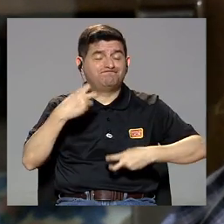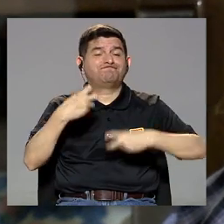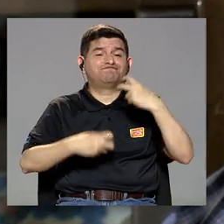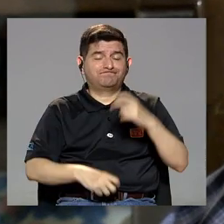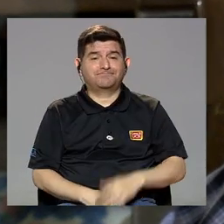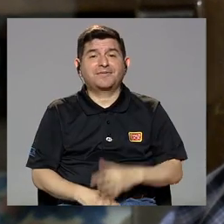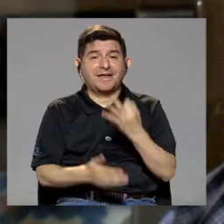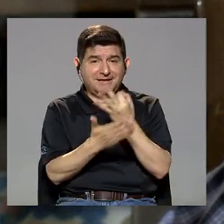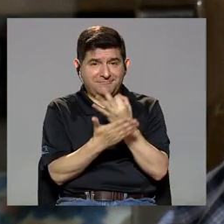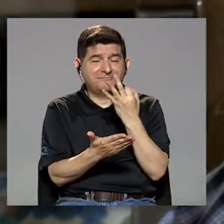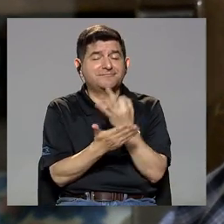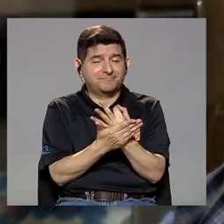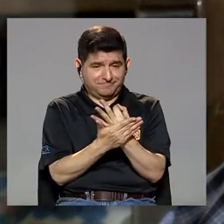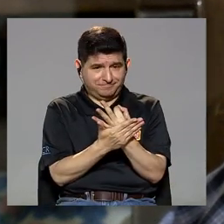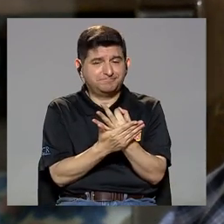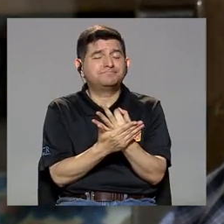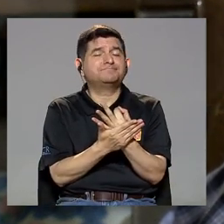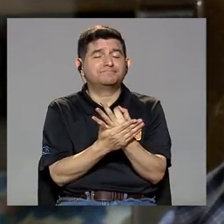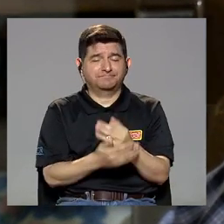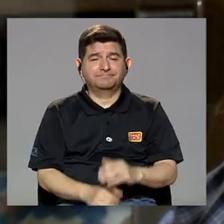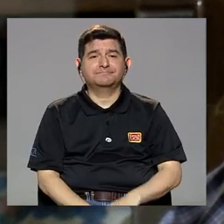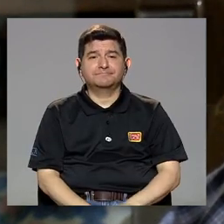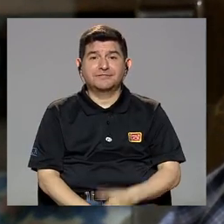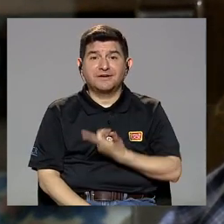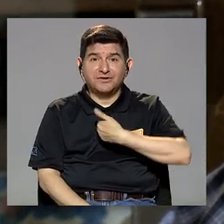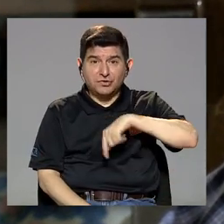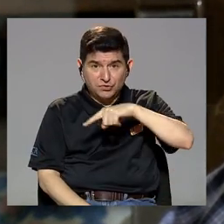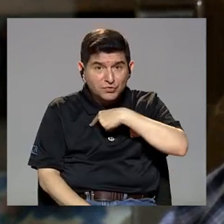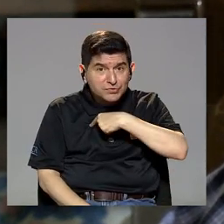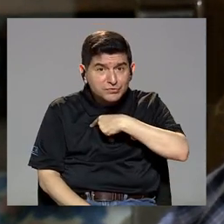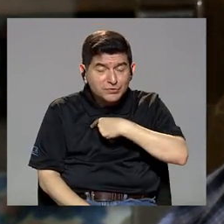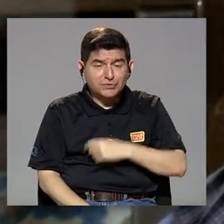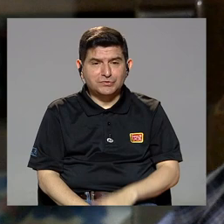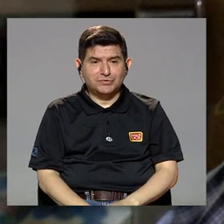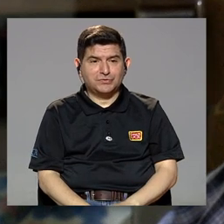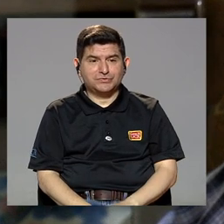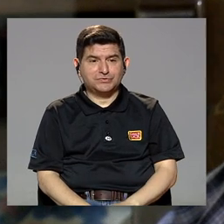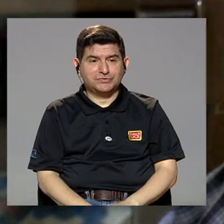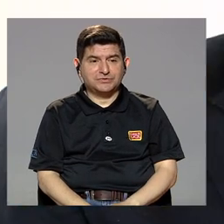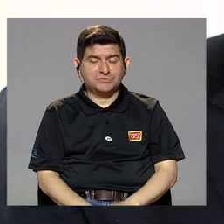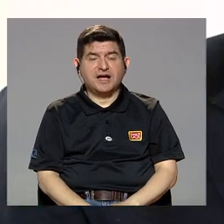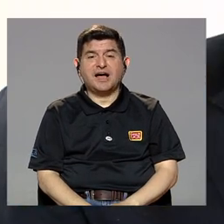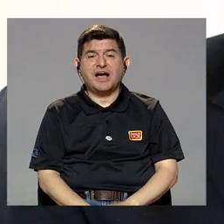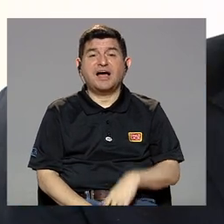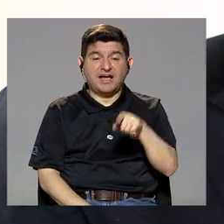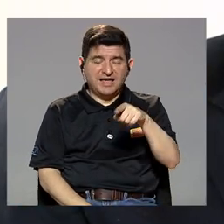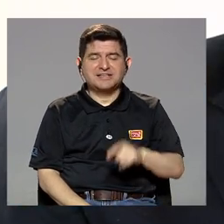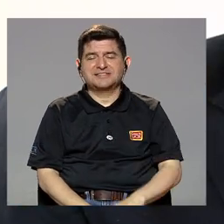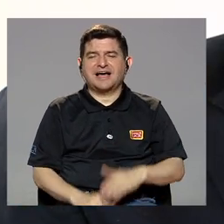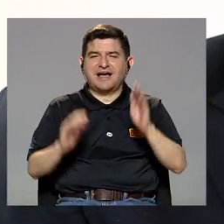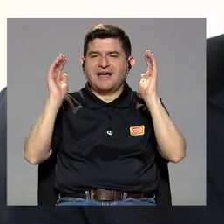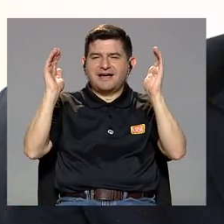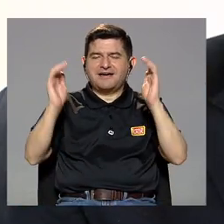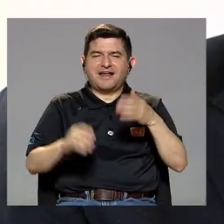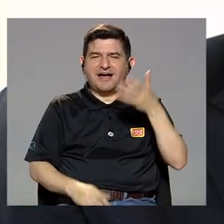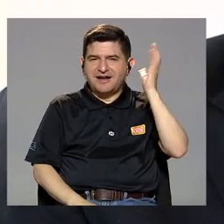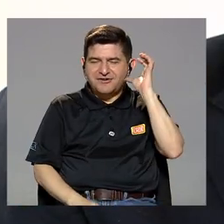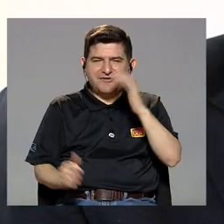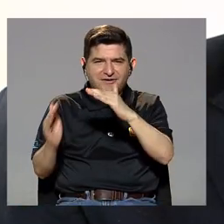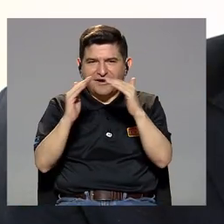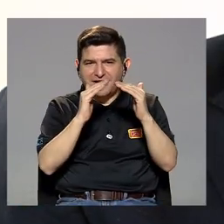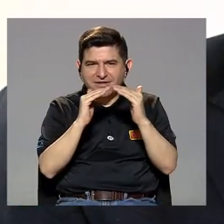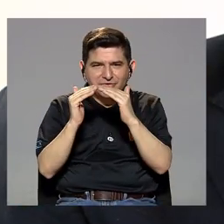financiación y nosotros como una la gran mejora del pueblo también nuestras críticas